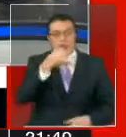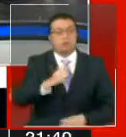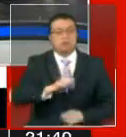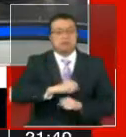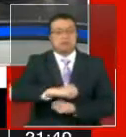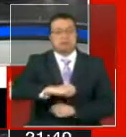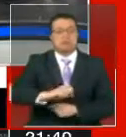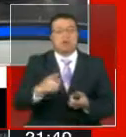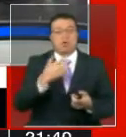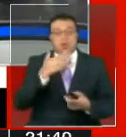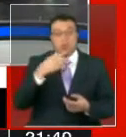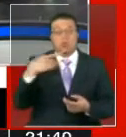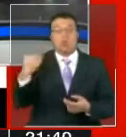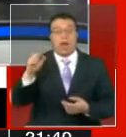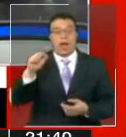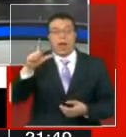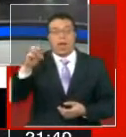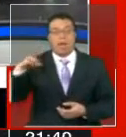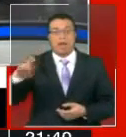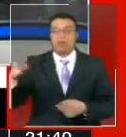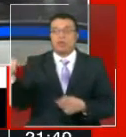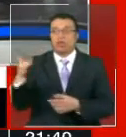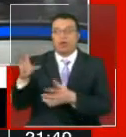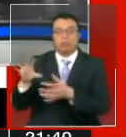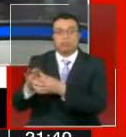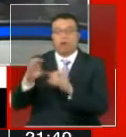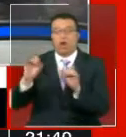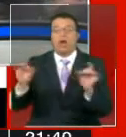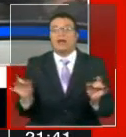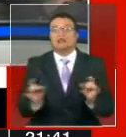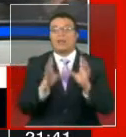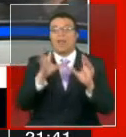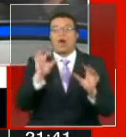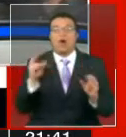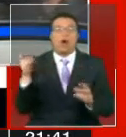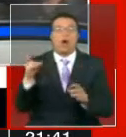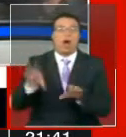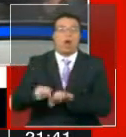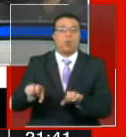Andrés Alamán? ¿Ve alguna coordinación ahí, una simple coincidencia o qué?